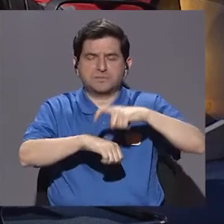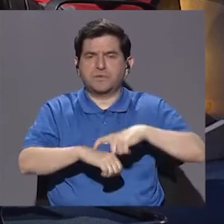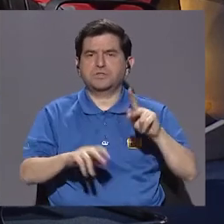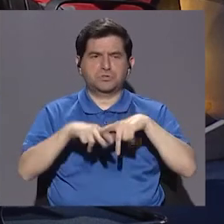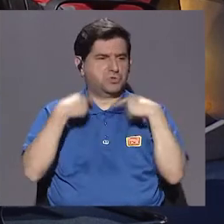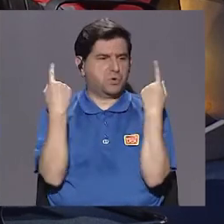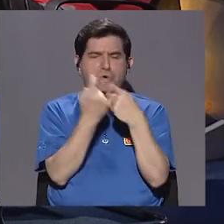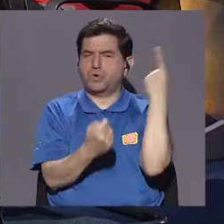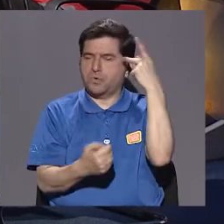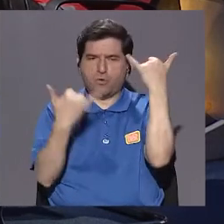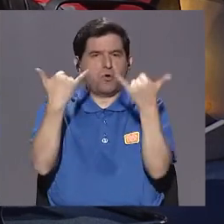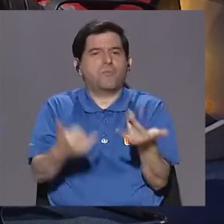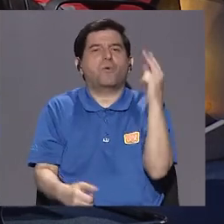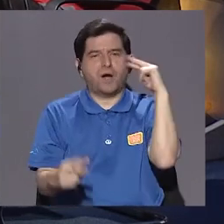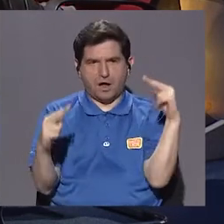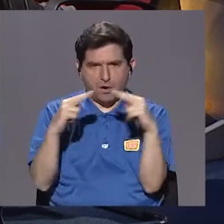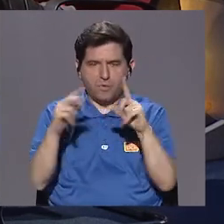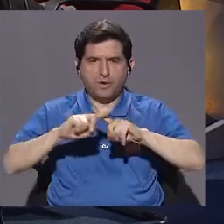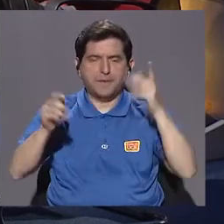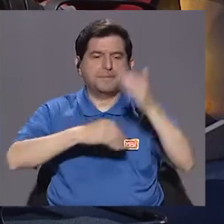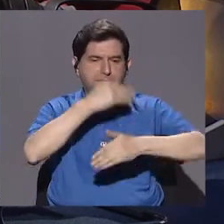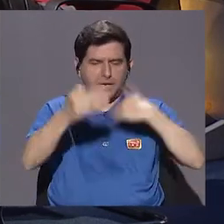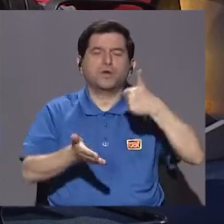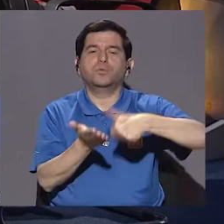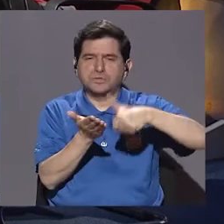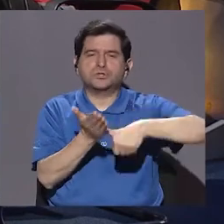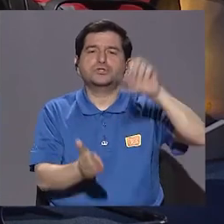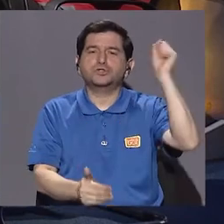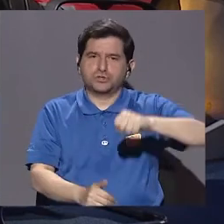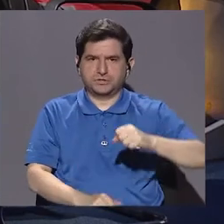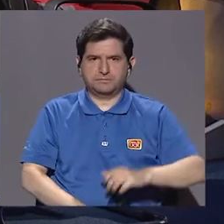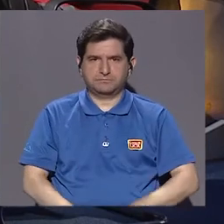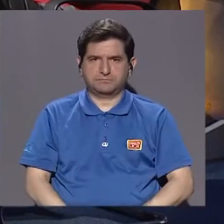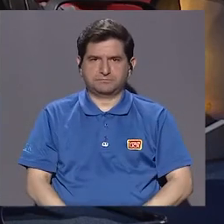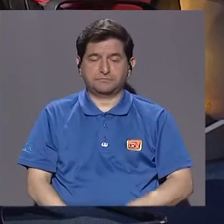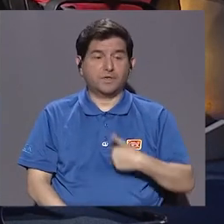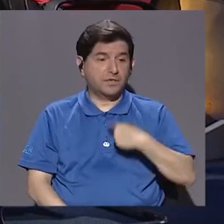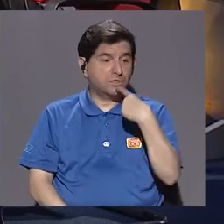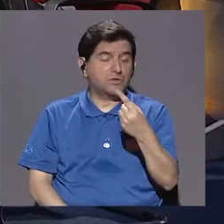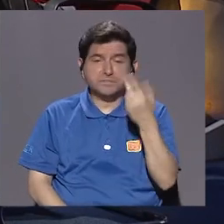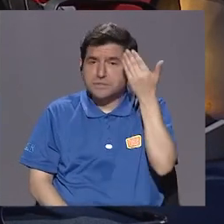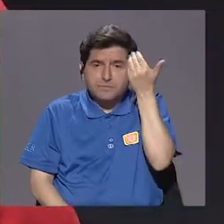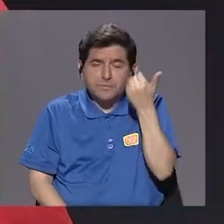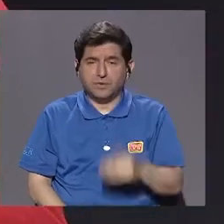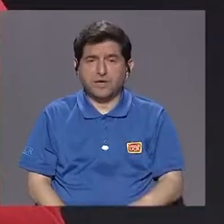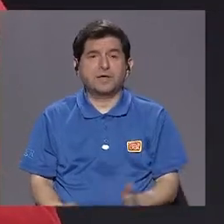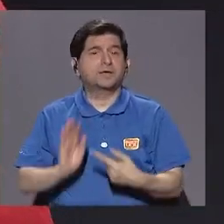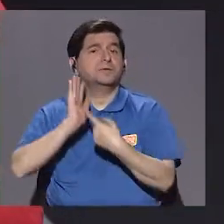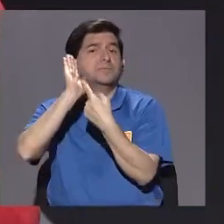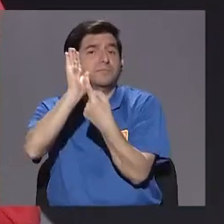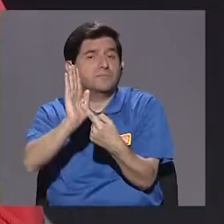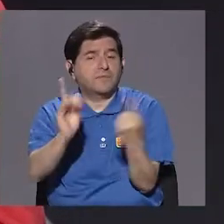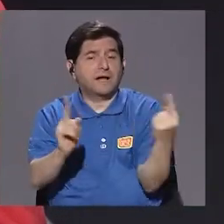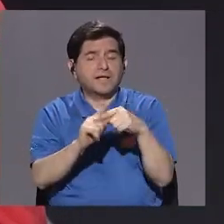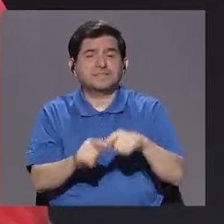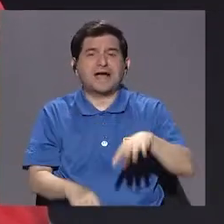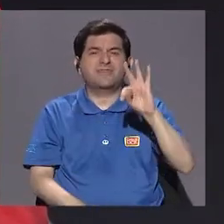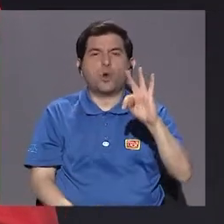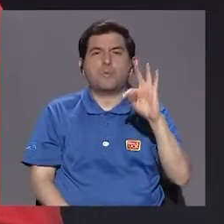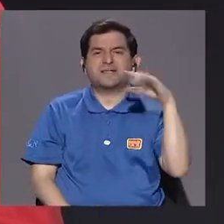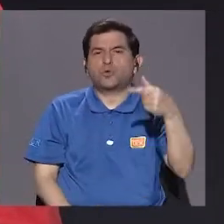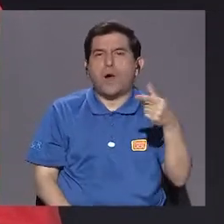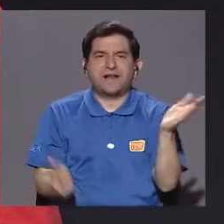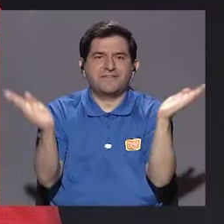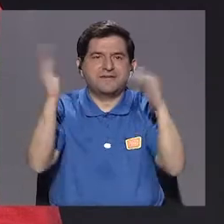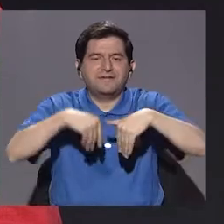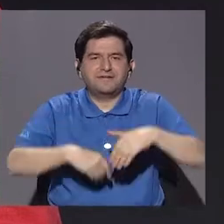habían partidos políticos como los conocemos pero habían procesos electorales pero decía esto para señalar de que hasta tomás bar ya no hay